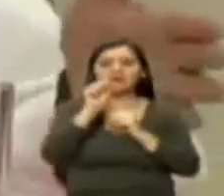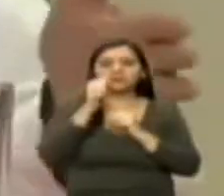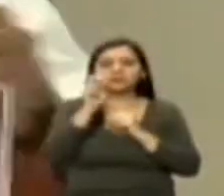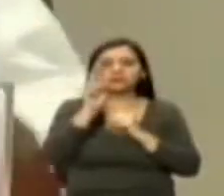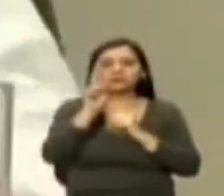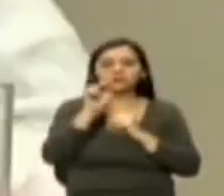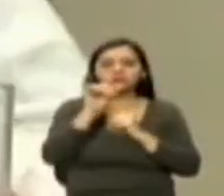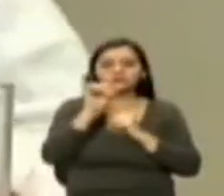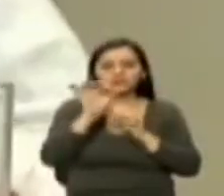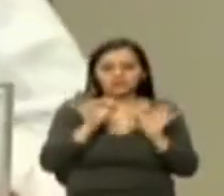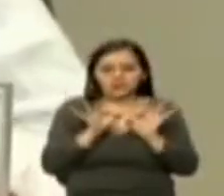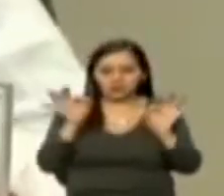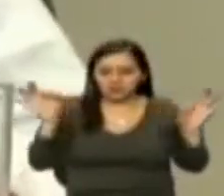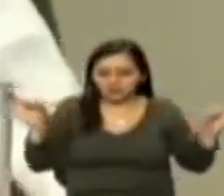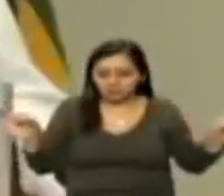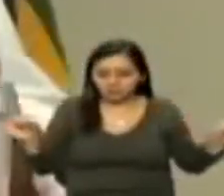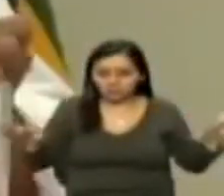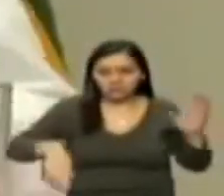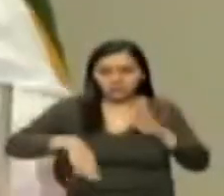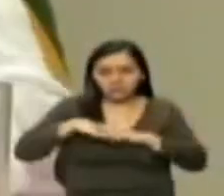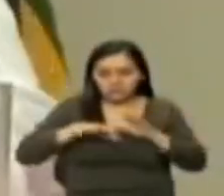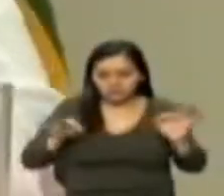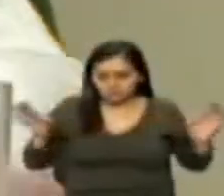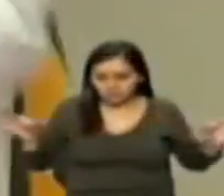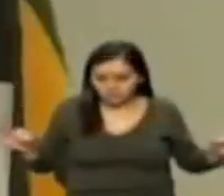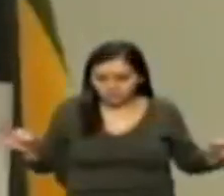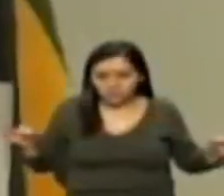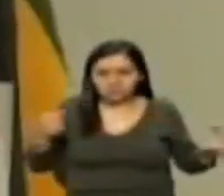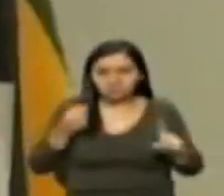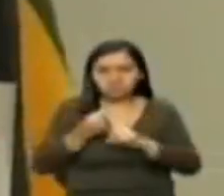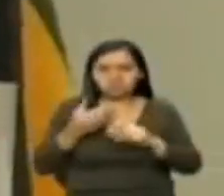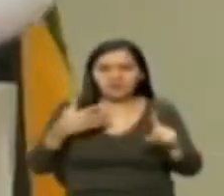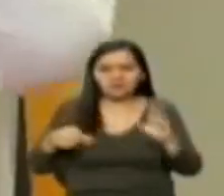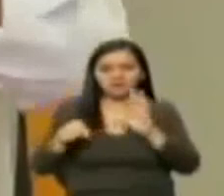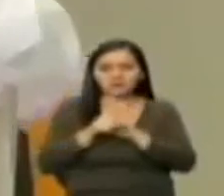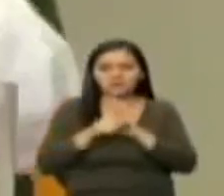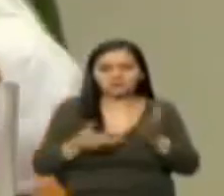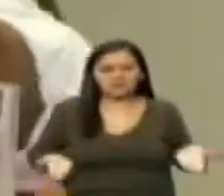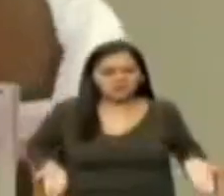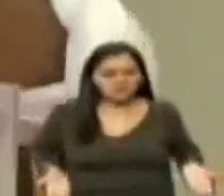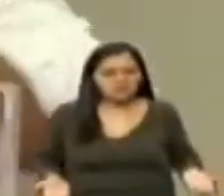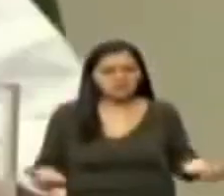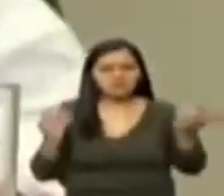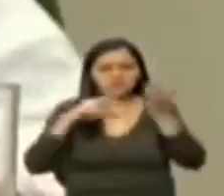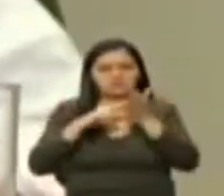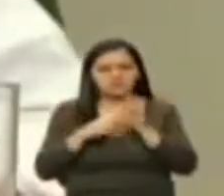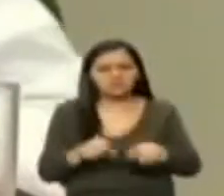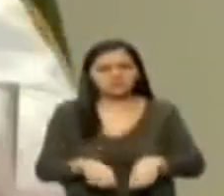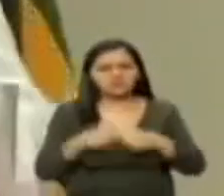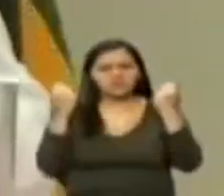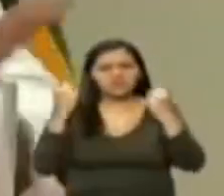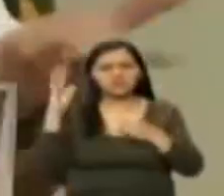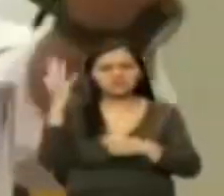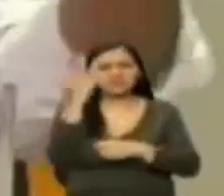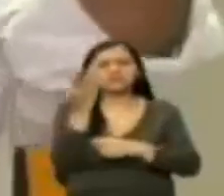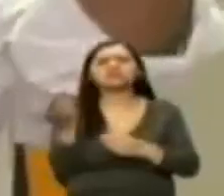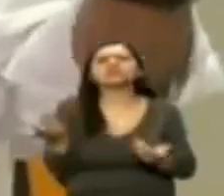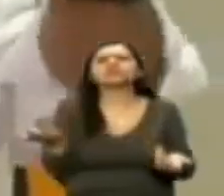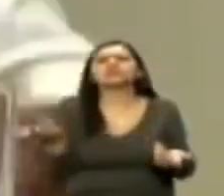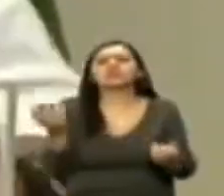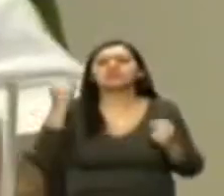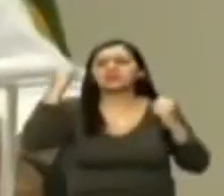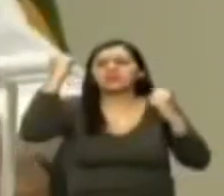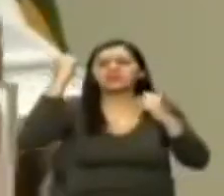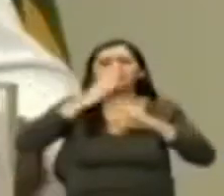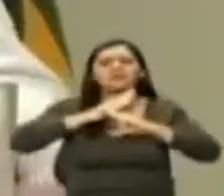un máximo de ancho, para hacer el menor impacto. Ahí metió una retroexcavadora en plena selva. ¿Dónde están pues los